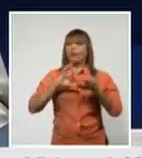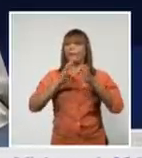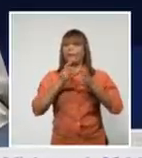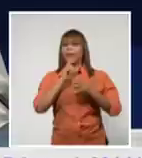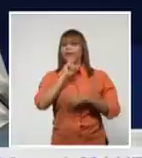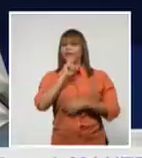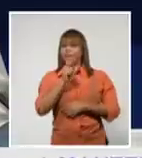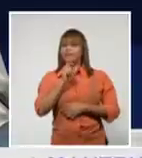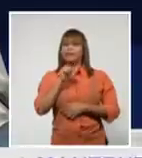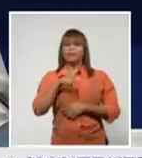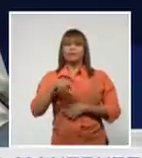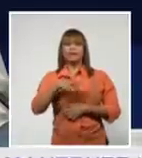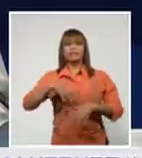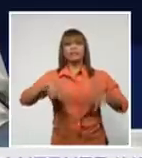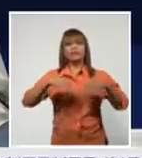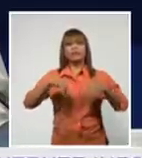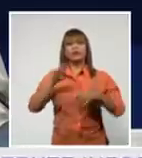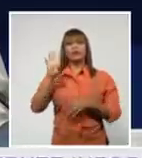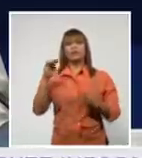epidemiológica,